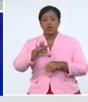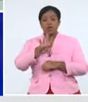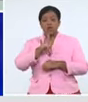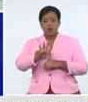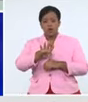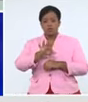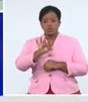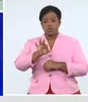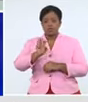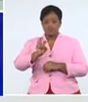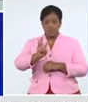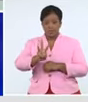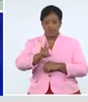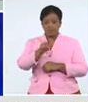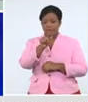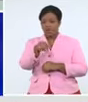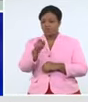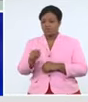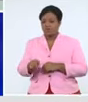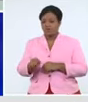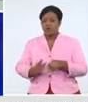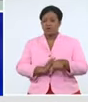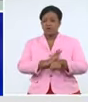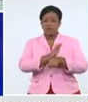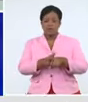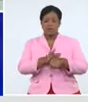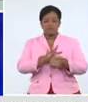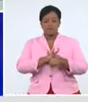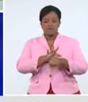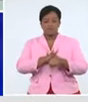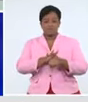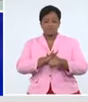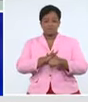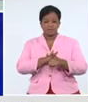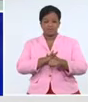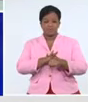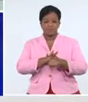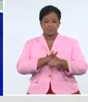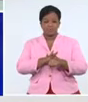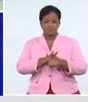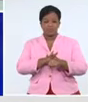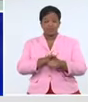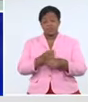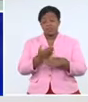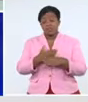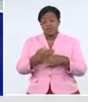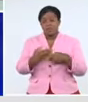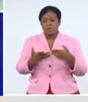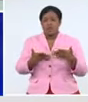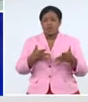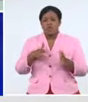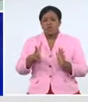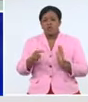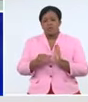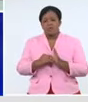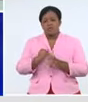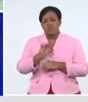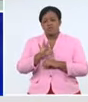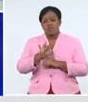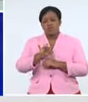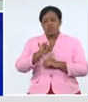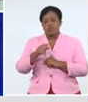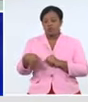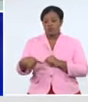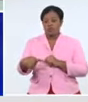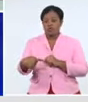64.483 personas con COVID-19. Eso hace un promedio de 187